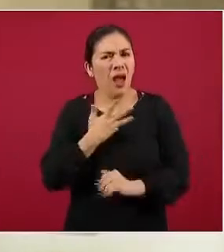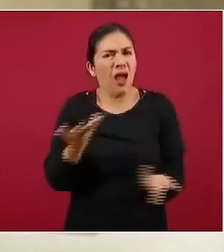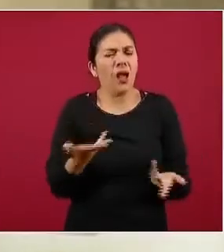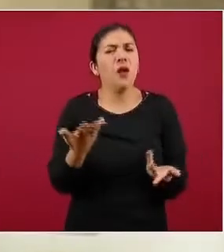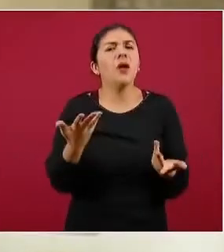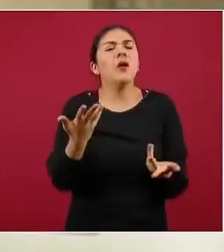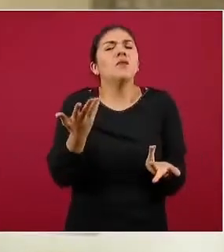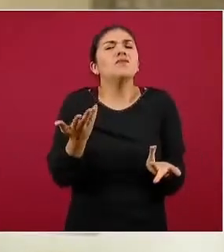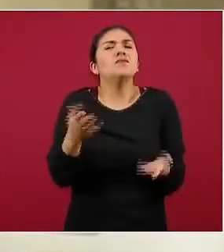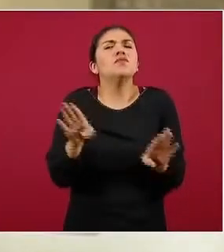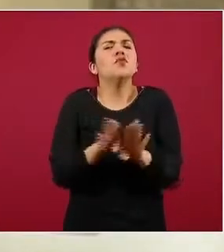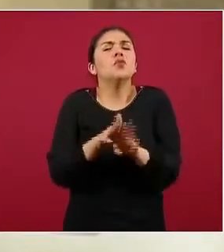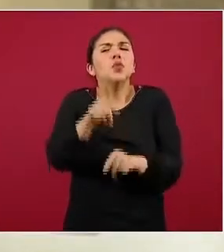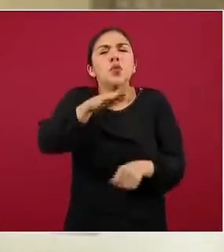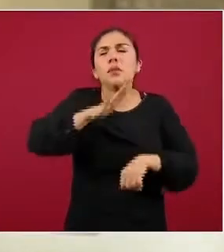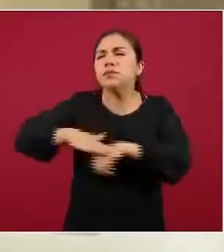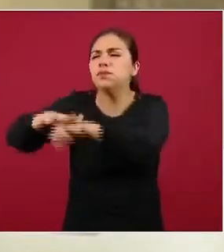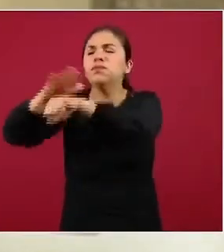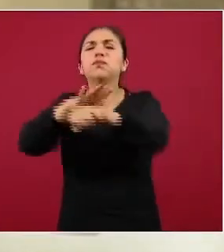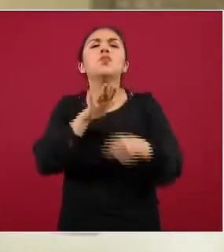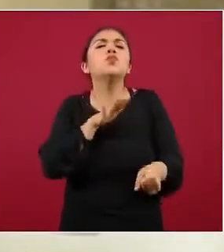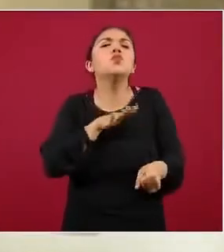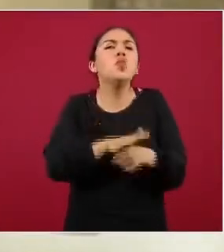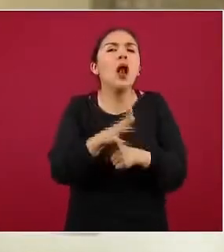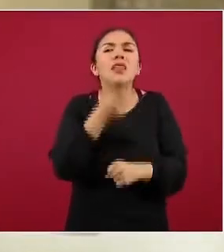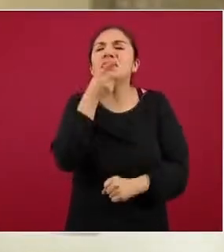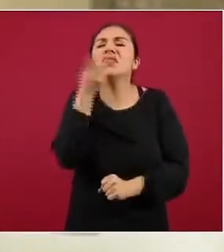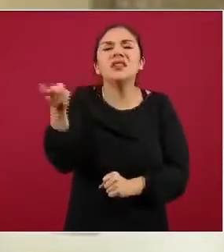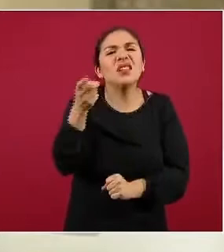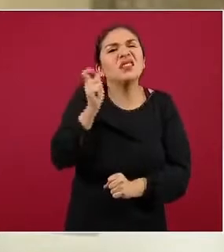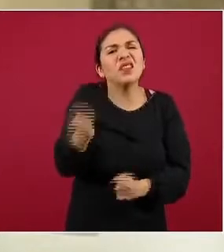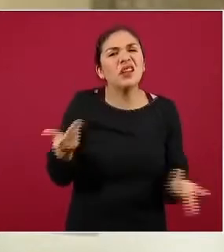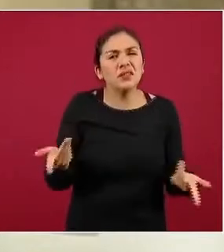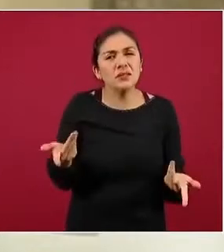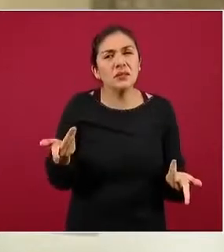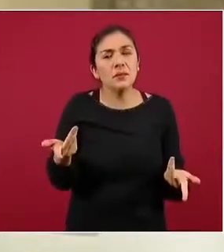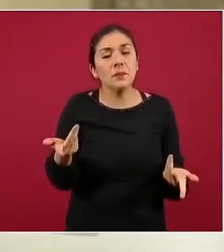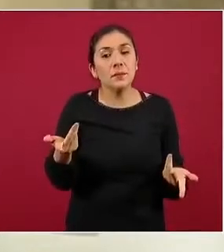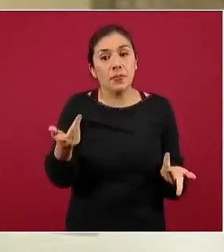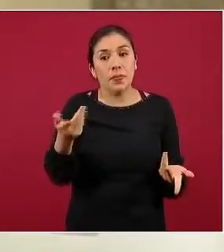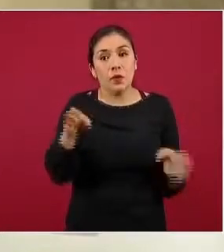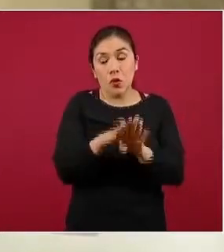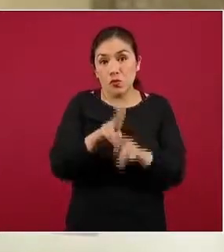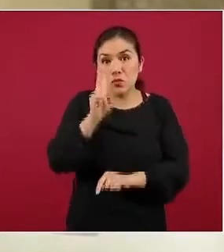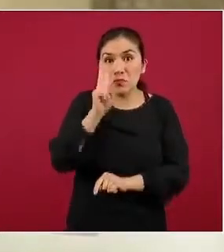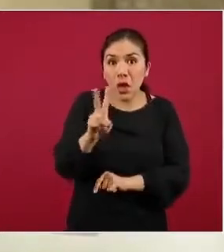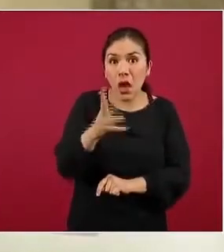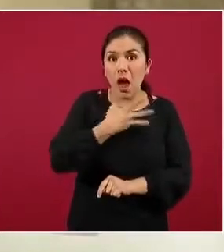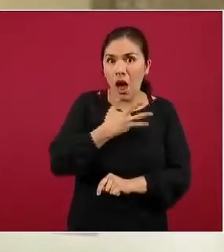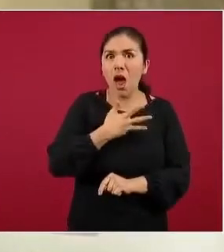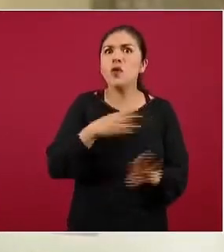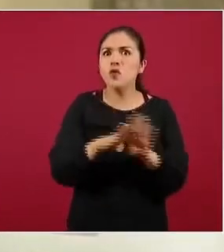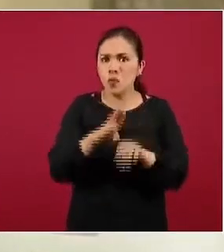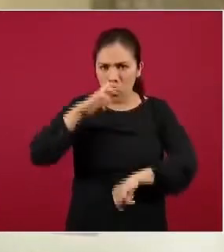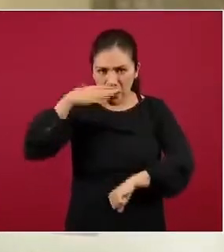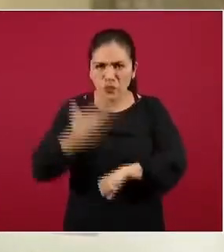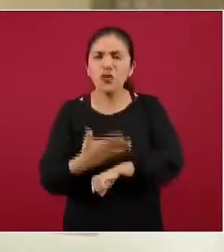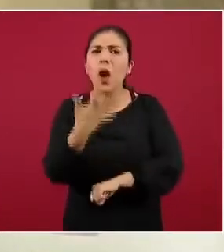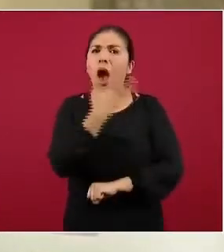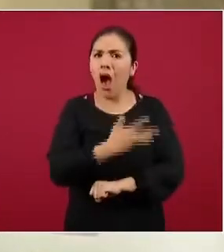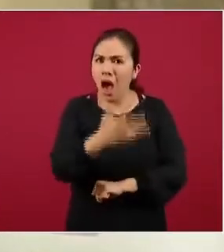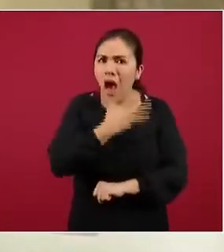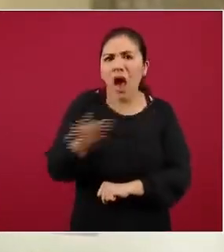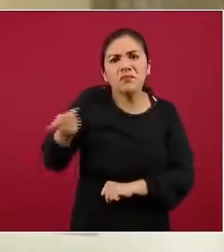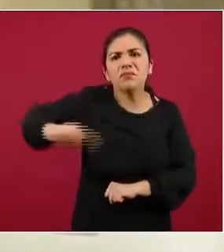Entonces, ¿qué llamado se le haría a esta sociedad civil, viendo que hay una corresponsabilidad, que